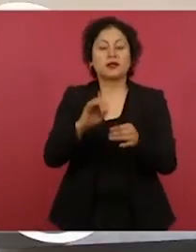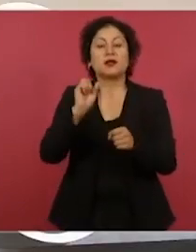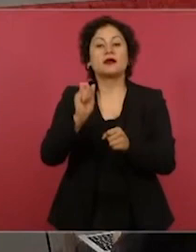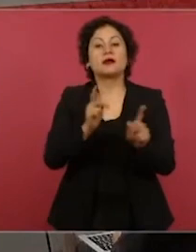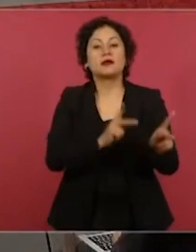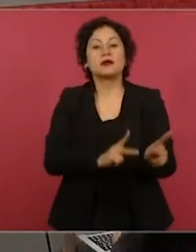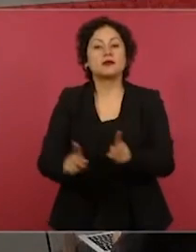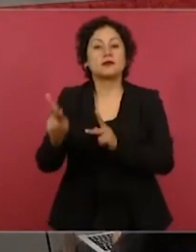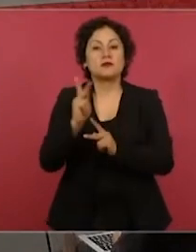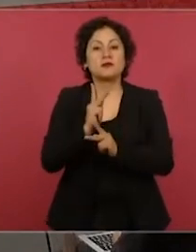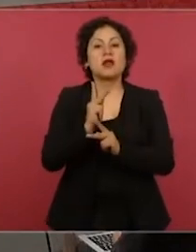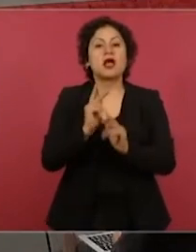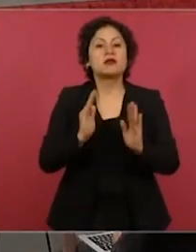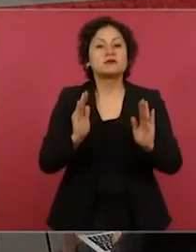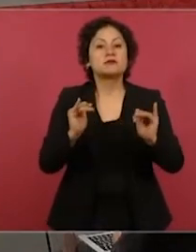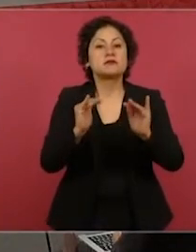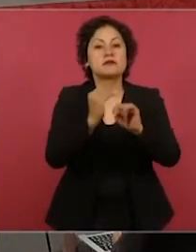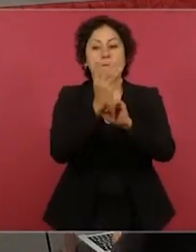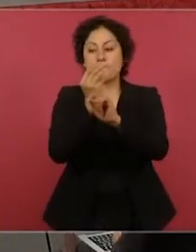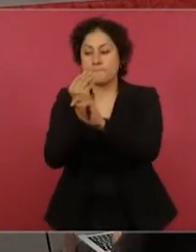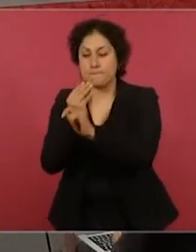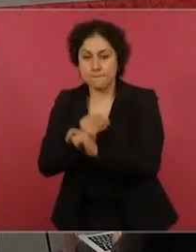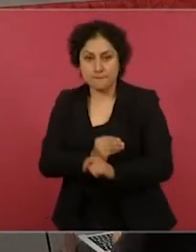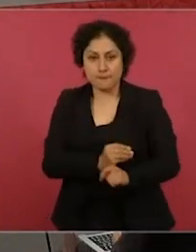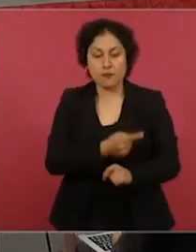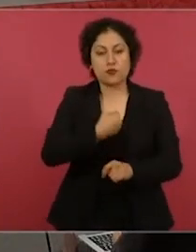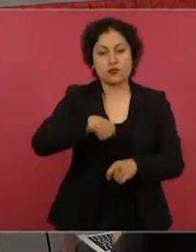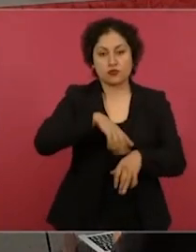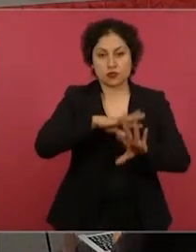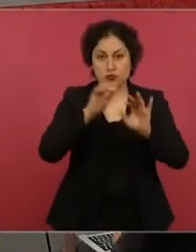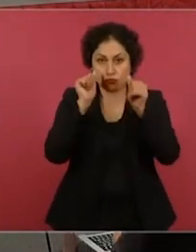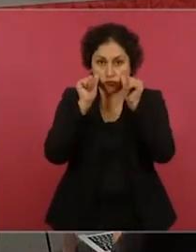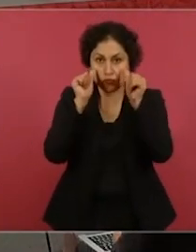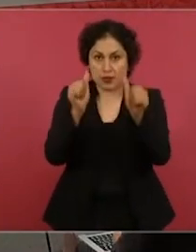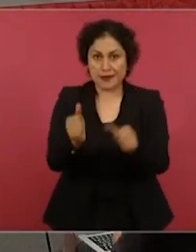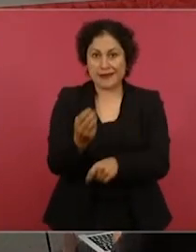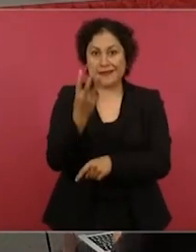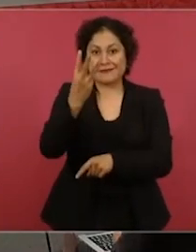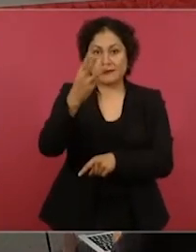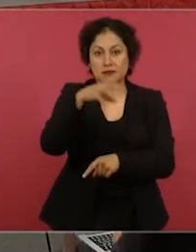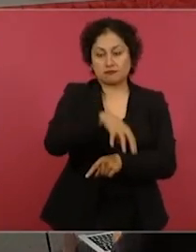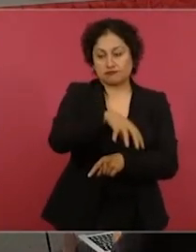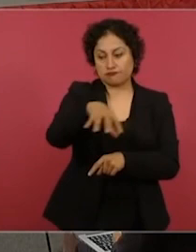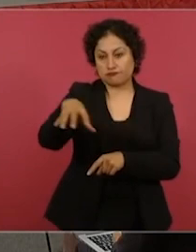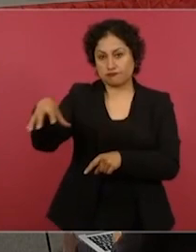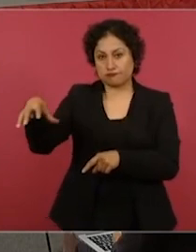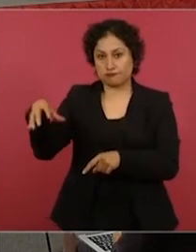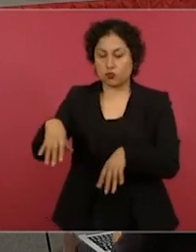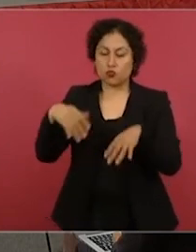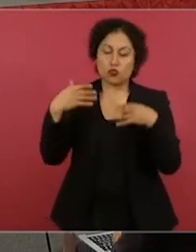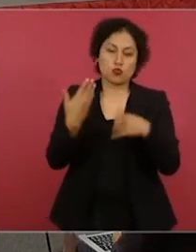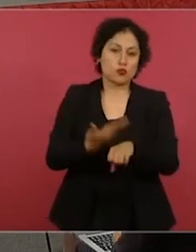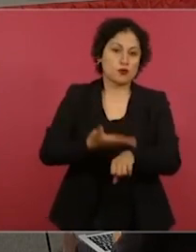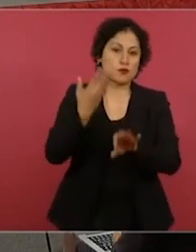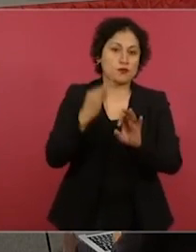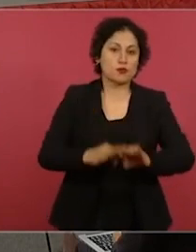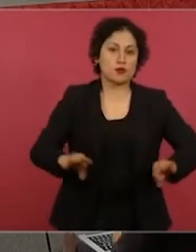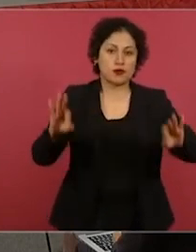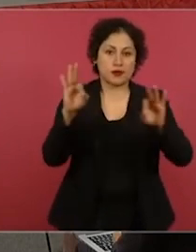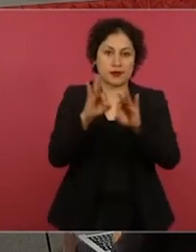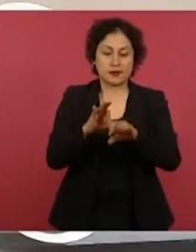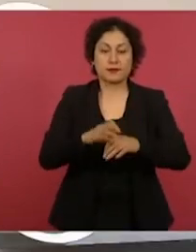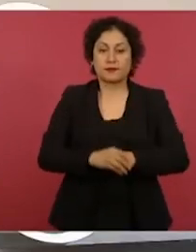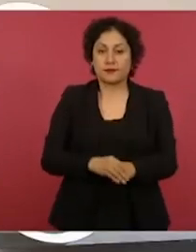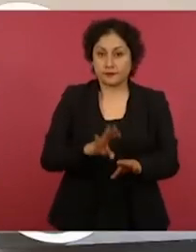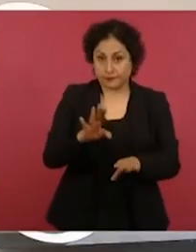zonas arqueológicas estamos atendiendo tres zonas de la mayor importancia, la que sigue.